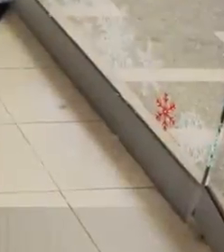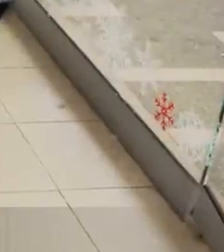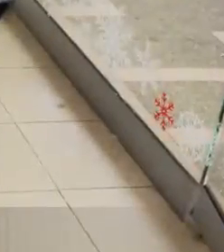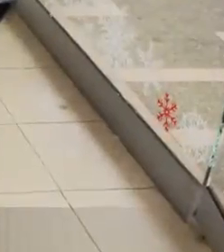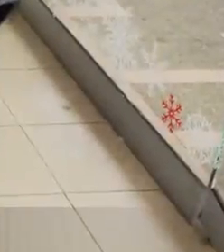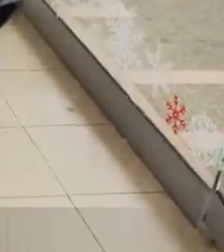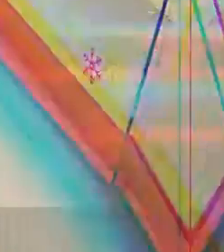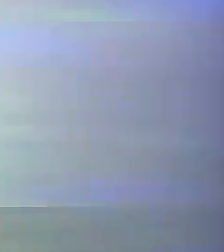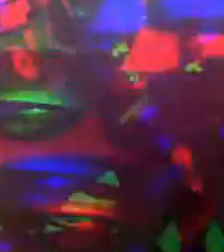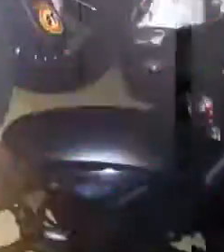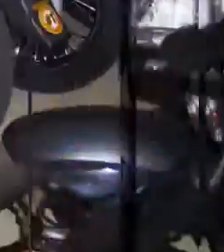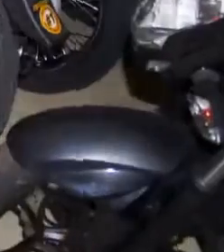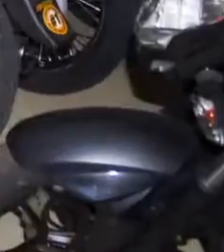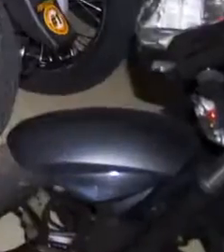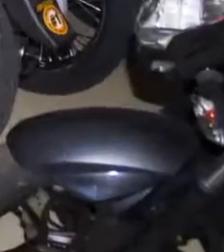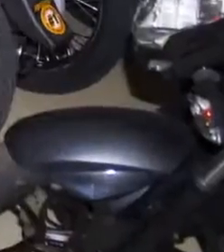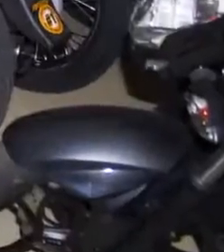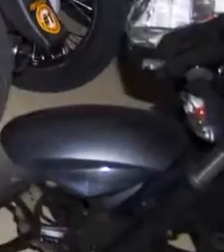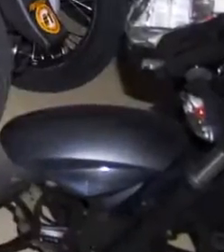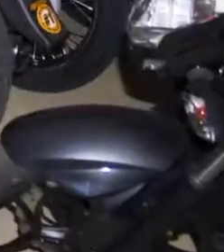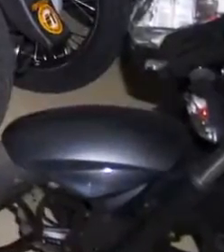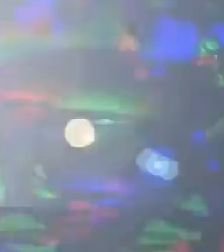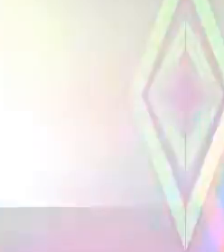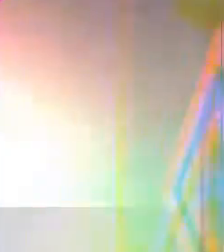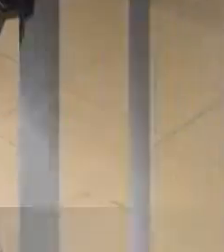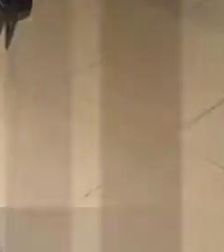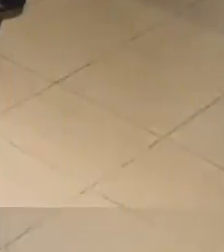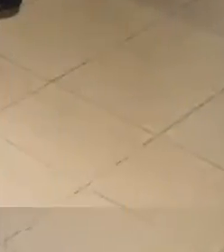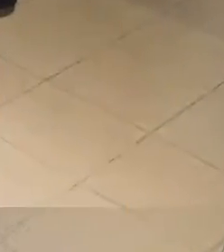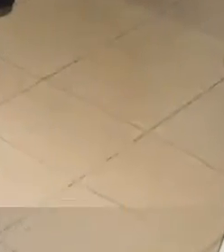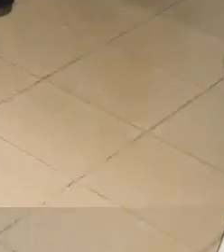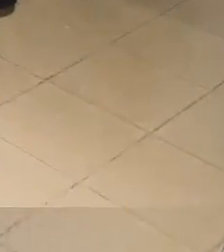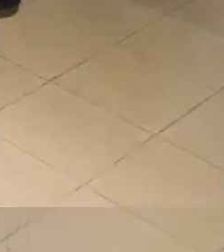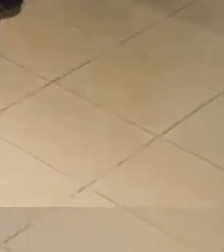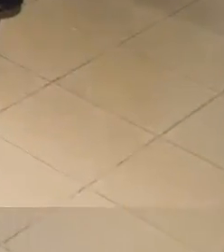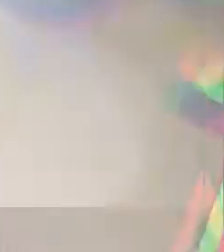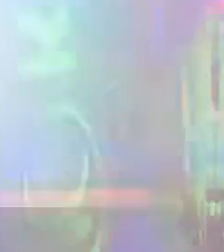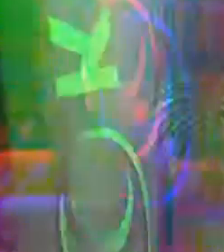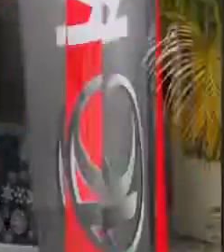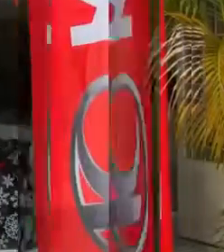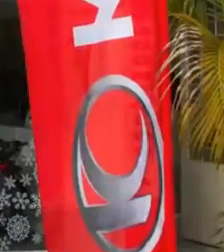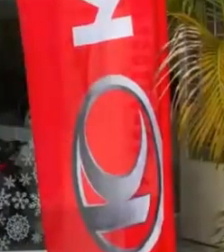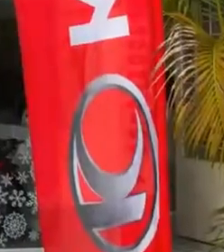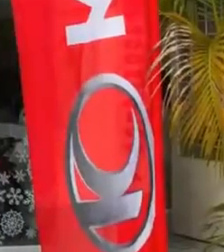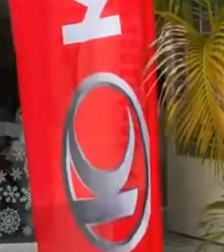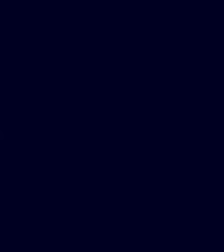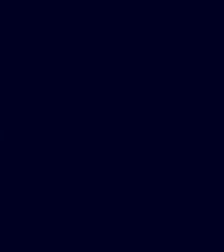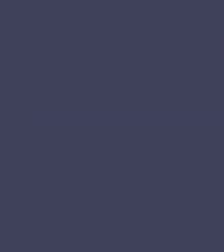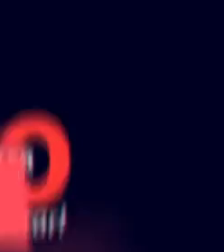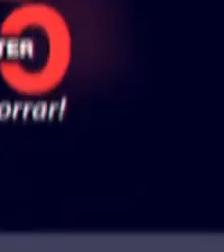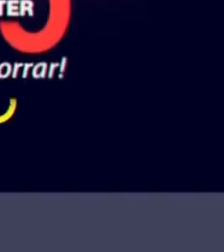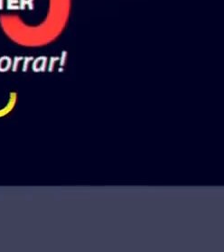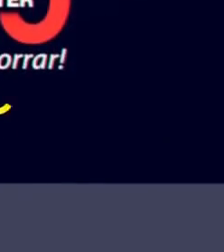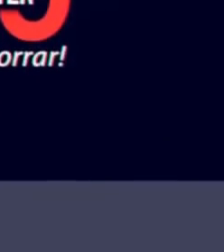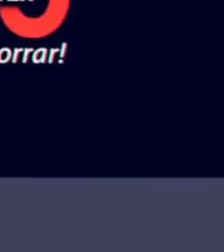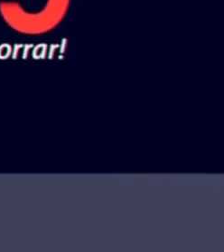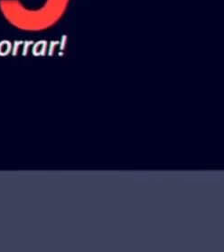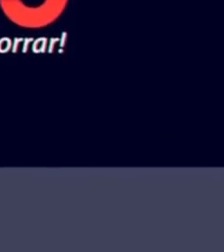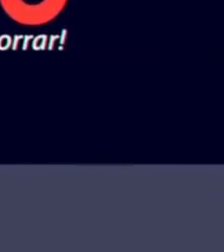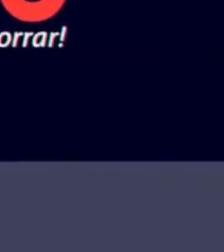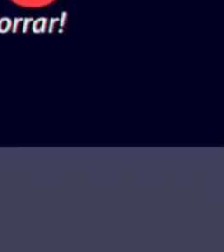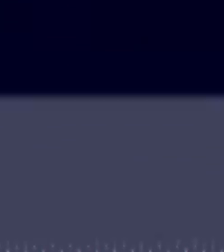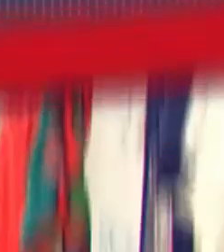barata llévese la moto más vendida de colombia con o sin cuota inicial como el trazan motos el dorado centre